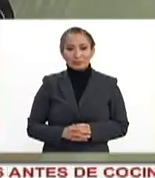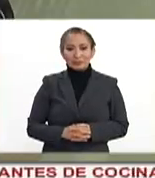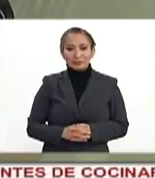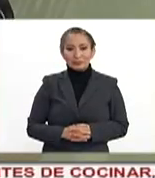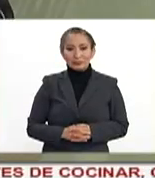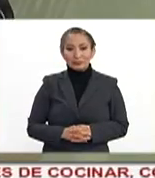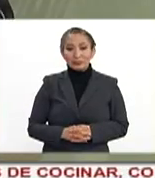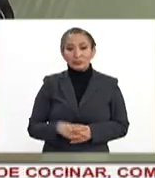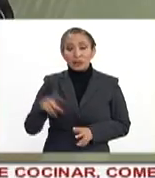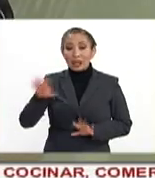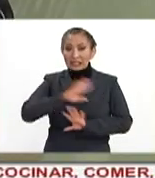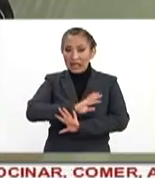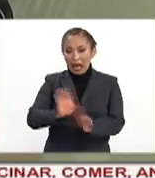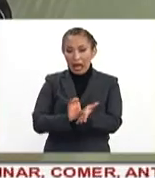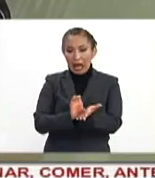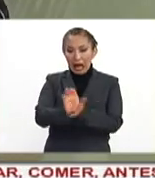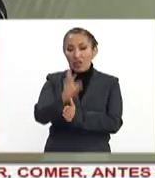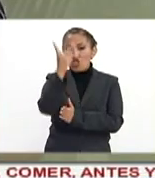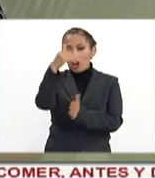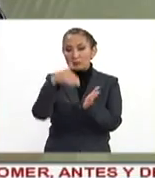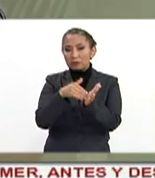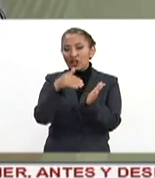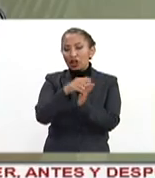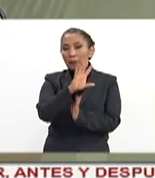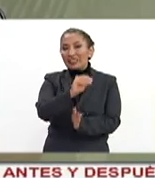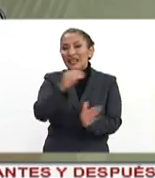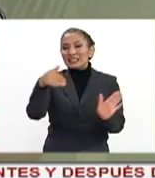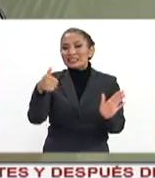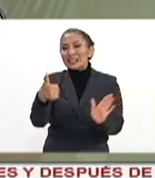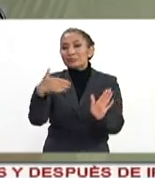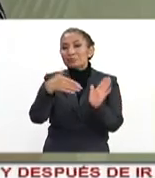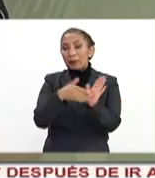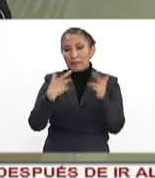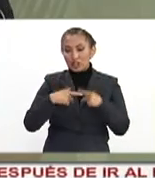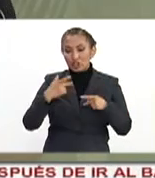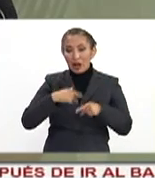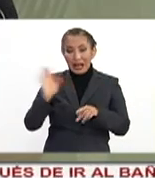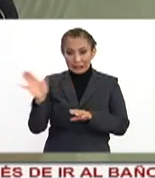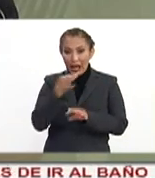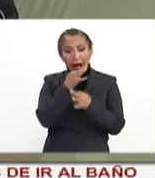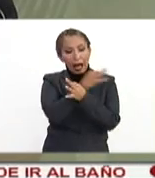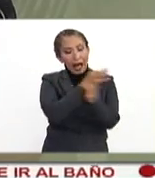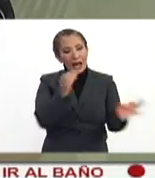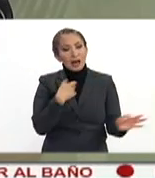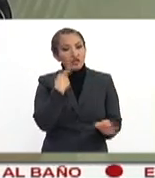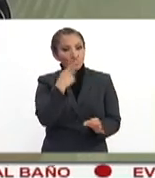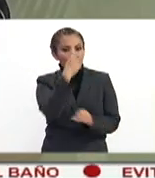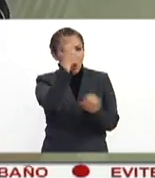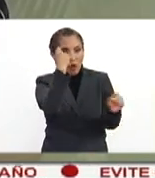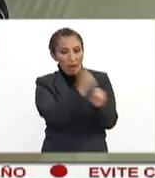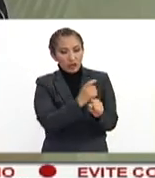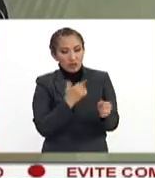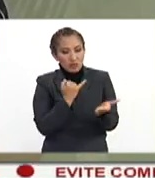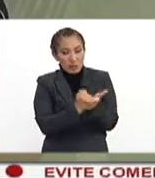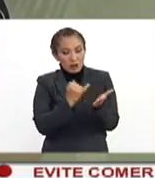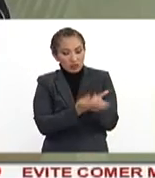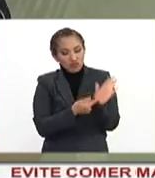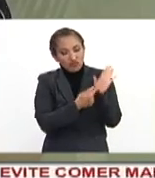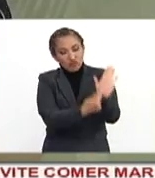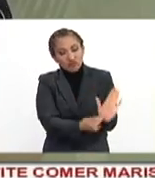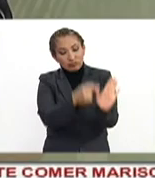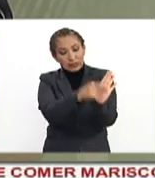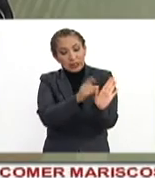Se le ha devuelto ya a 2.096.000 contribuyentes que presentaron en tiempo su declaración. Se les han